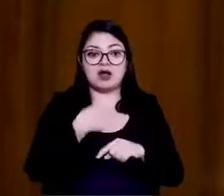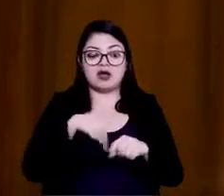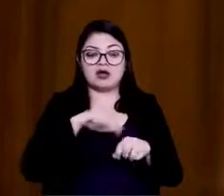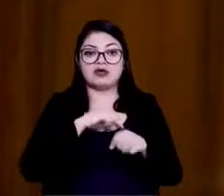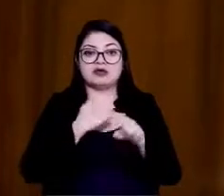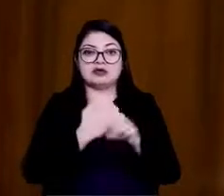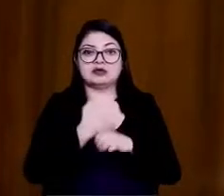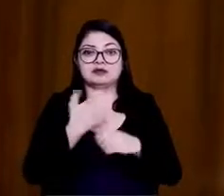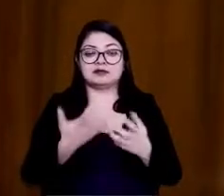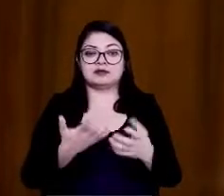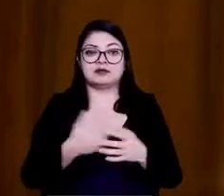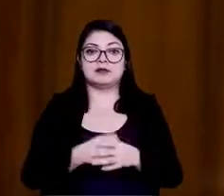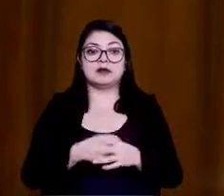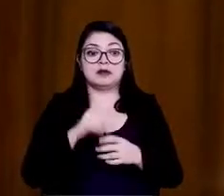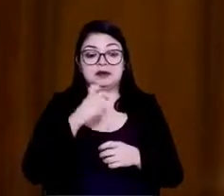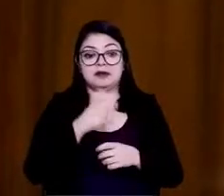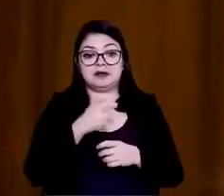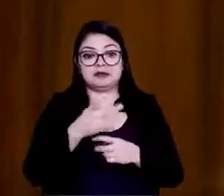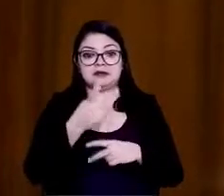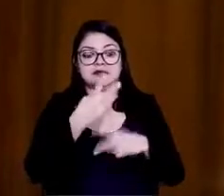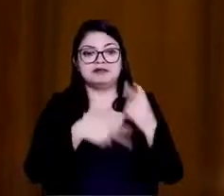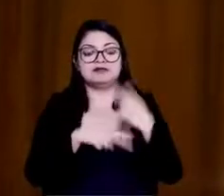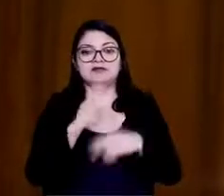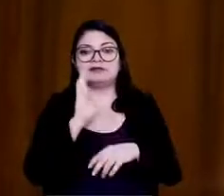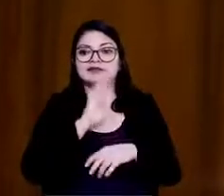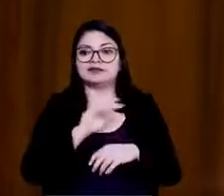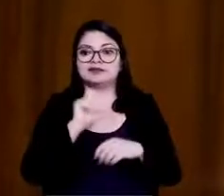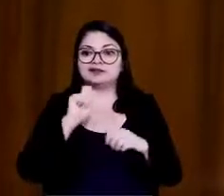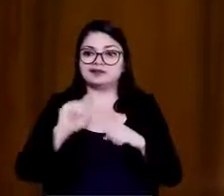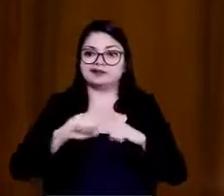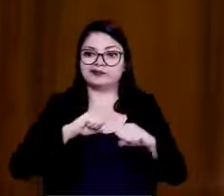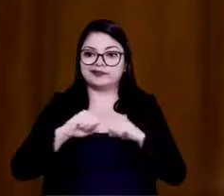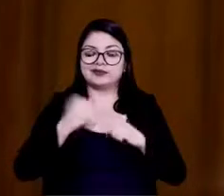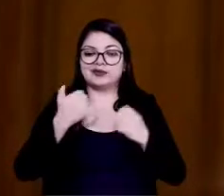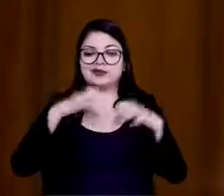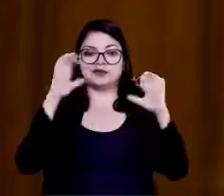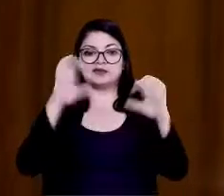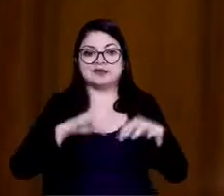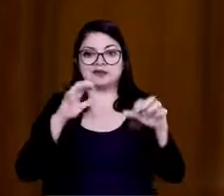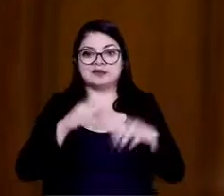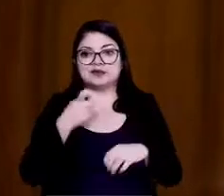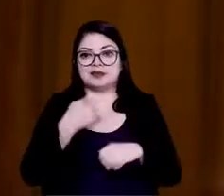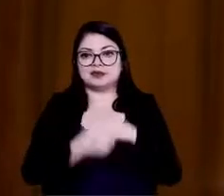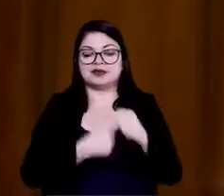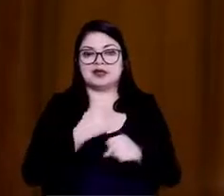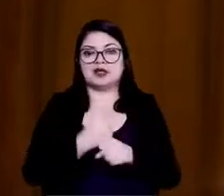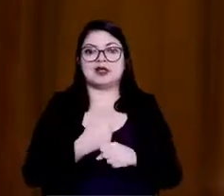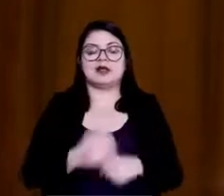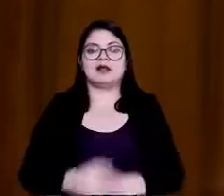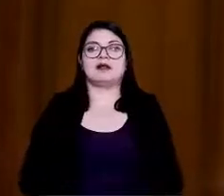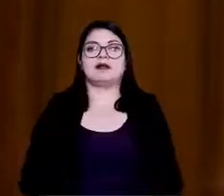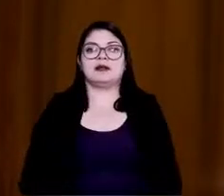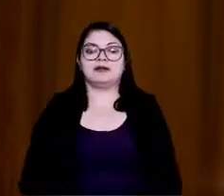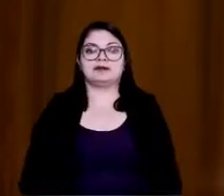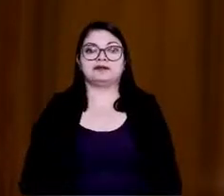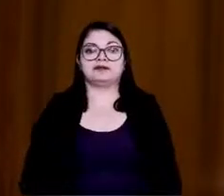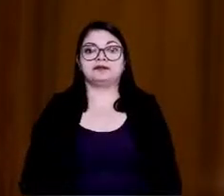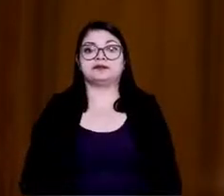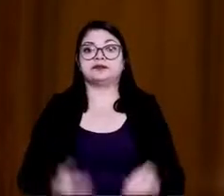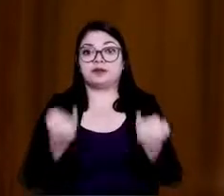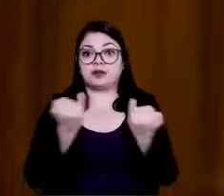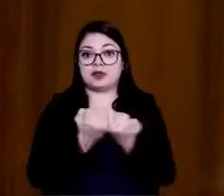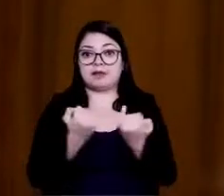estado, derivado de los sismos y las lluvias del presente año. Así también